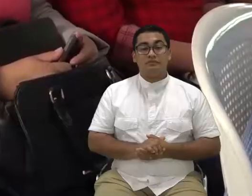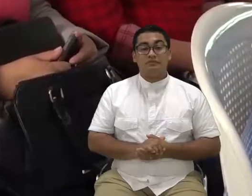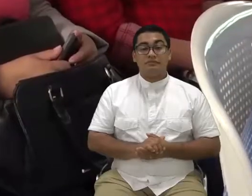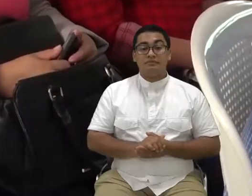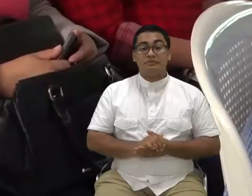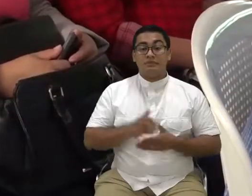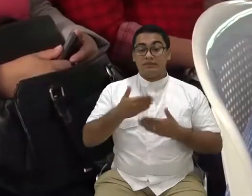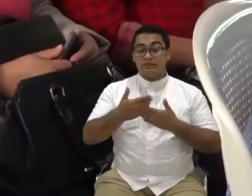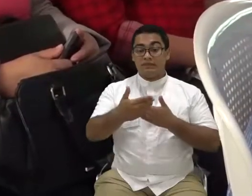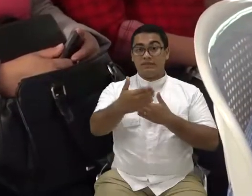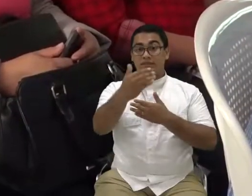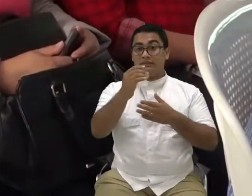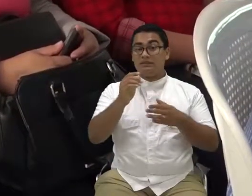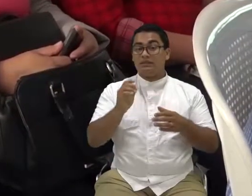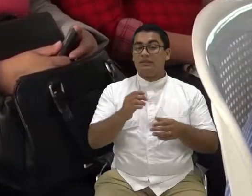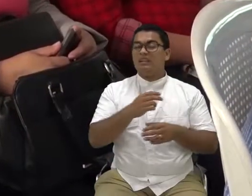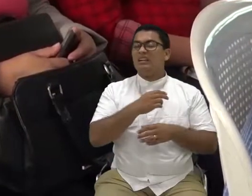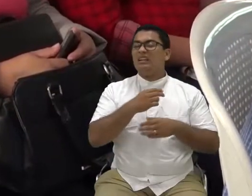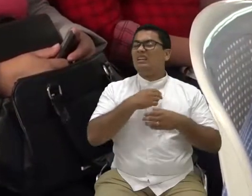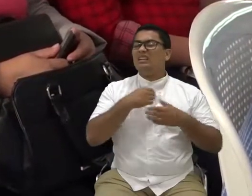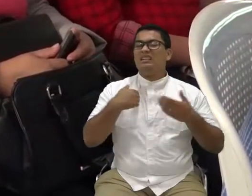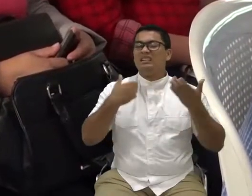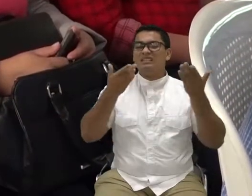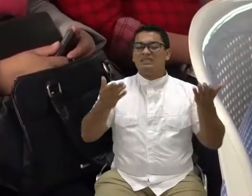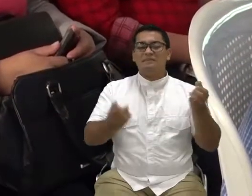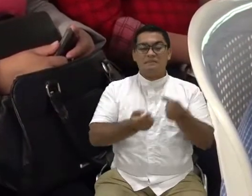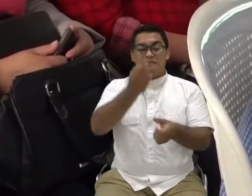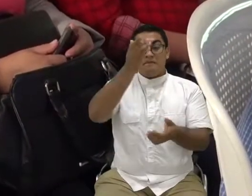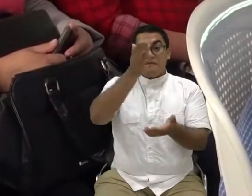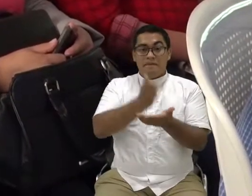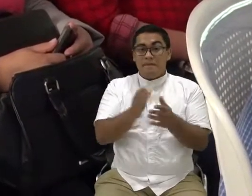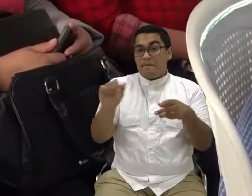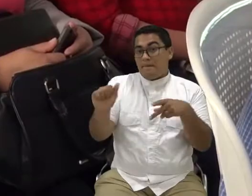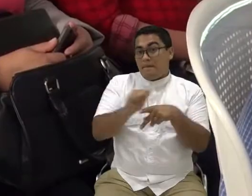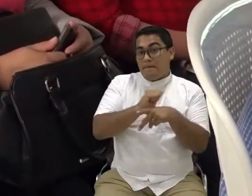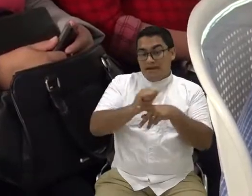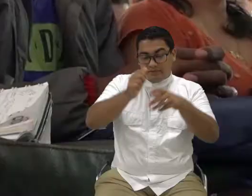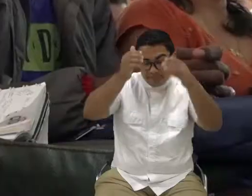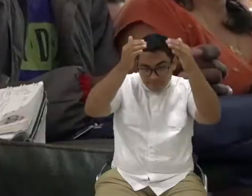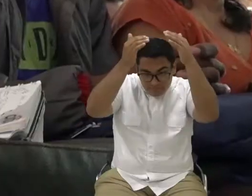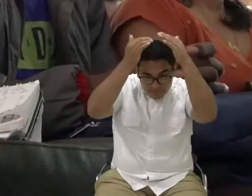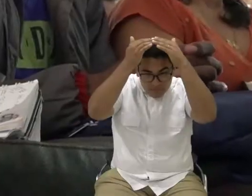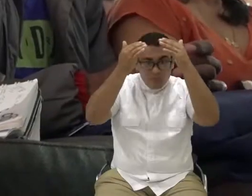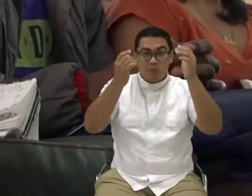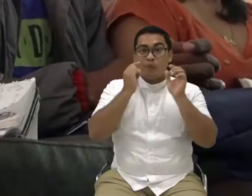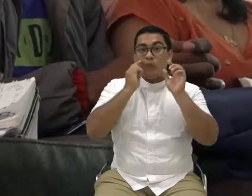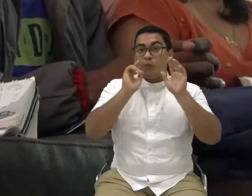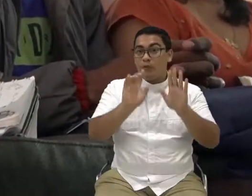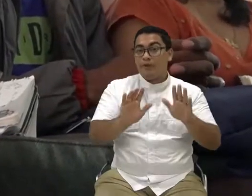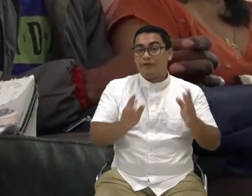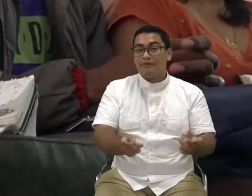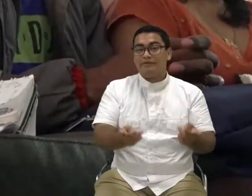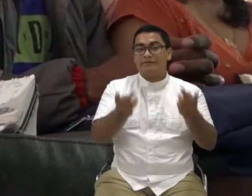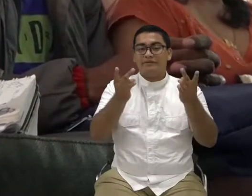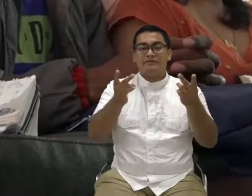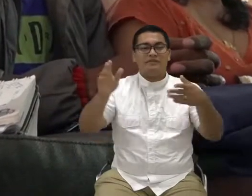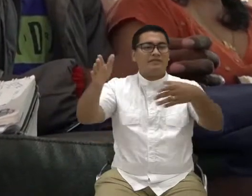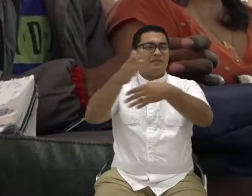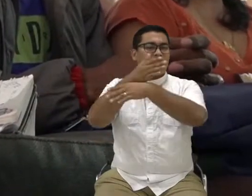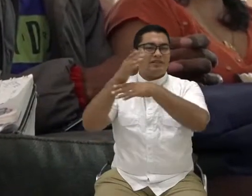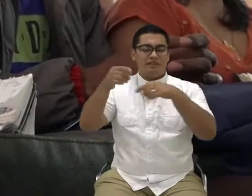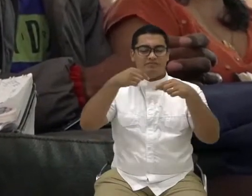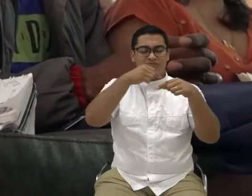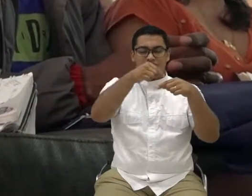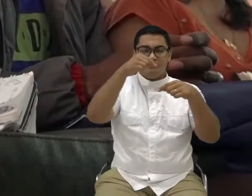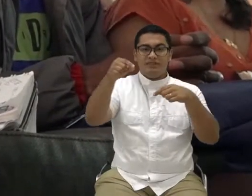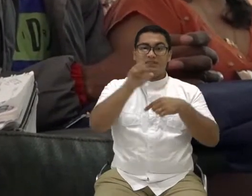De cara a la realización del primer ejercicio nacional de preparación para proteger la vida en situaciones de multiamenazas, técnicos de las unidades municipales de